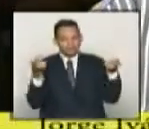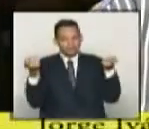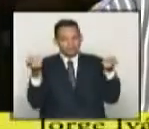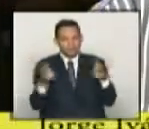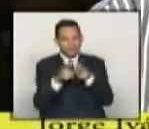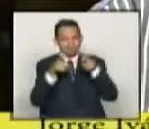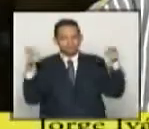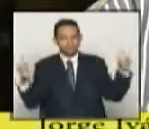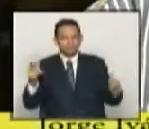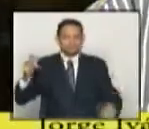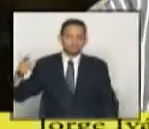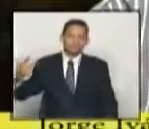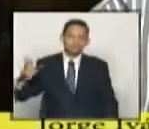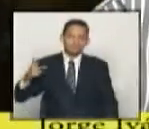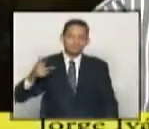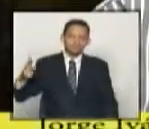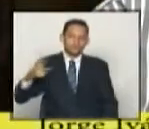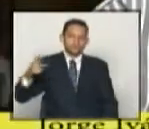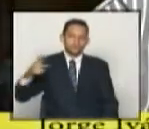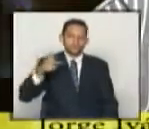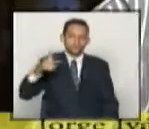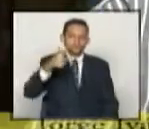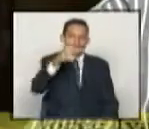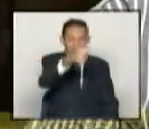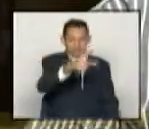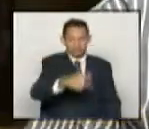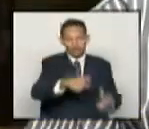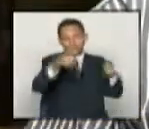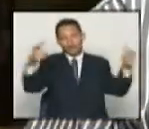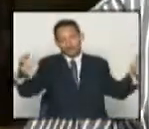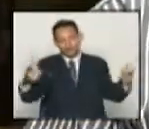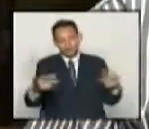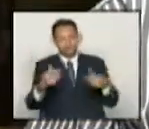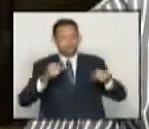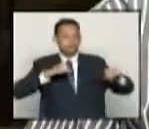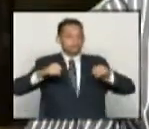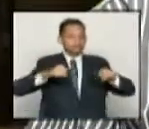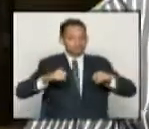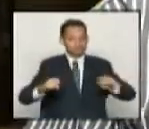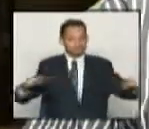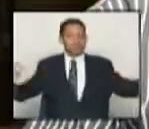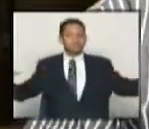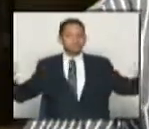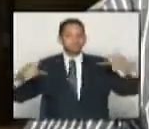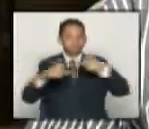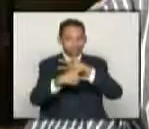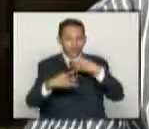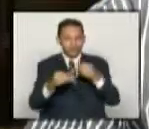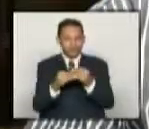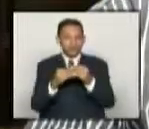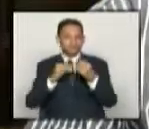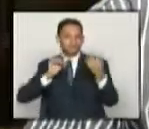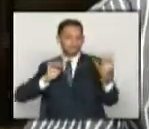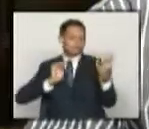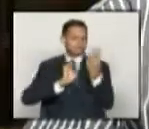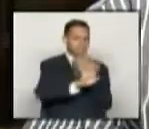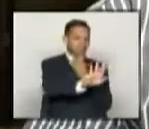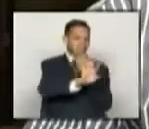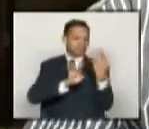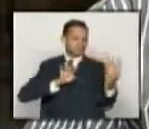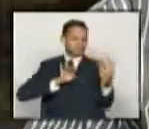troncal de Occidente, pues ya parte del pueblo. Entonces es un municipio que tiene mucho flujo de personas que van en una vía que va